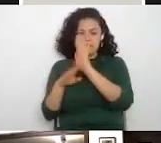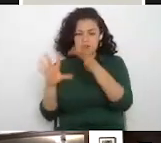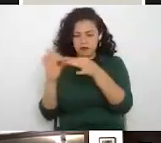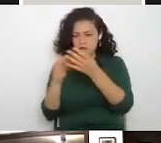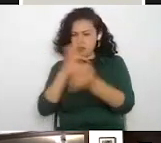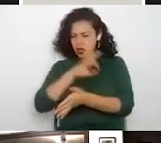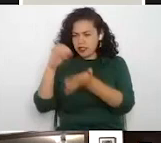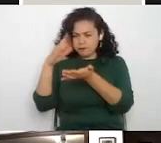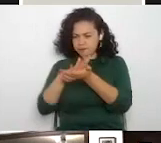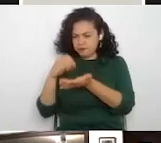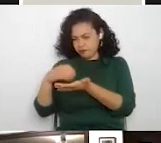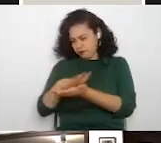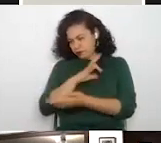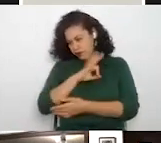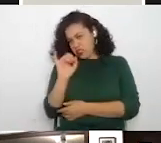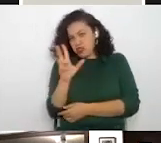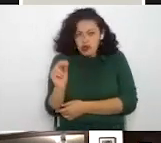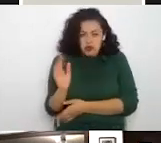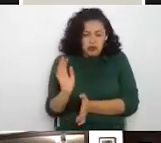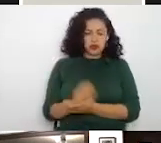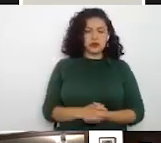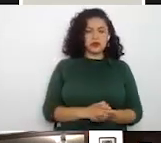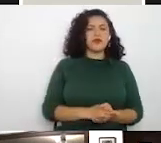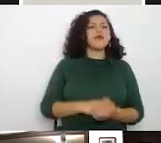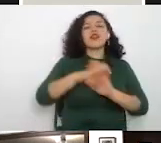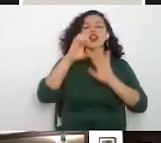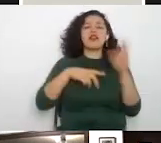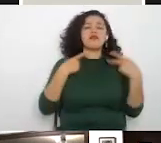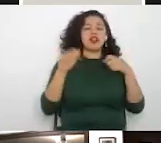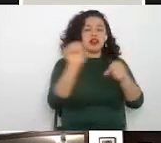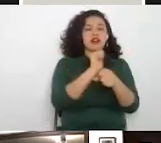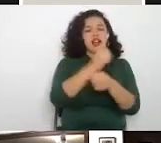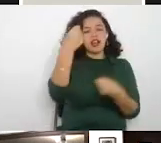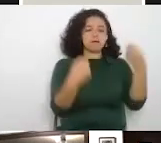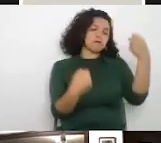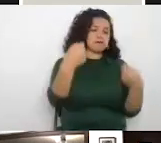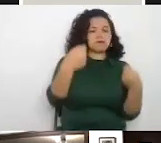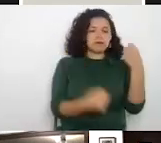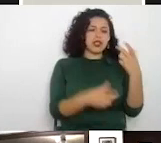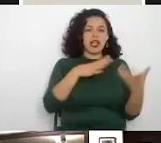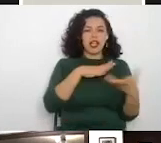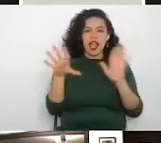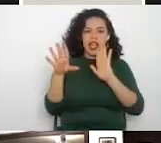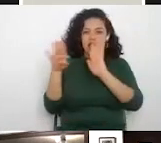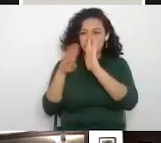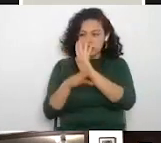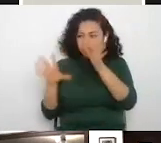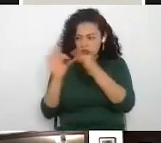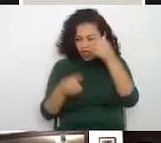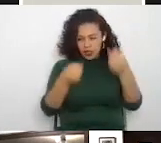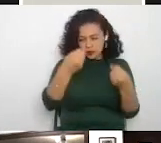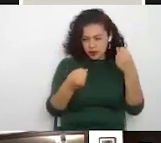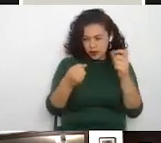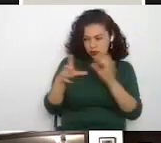ejemplo, quienes manejan un automóvil, pues no traen ahí un procedimiento de cómo manejar, sin embargo,